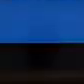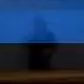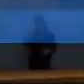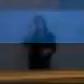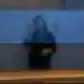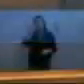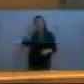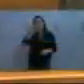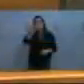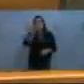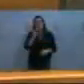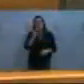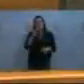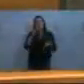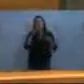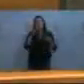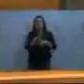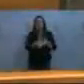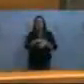de Gobierno.